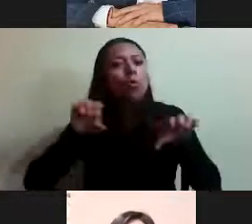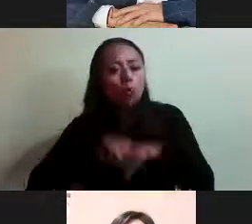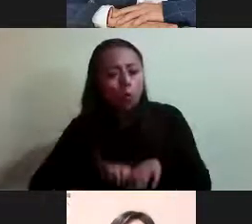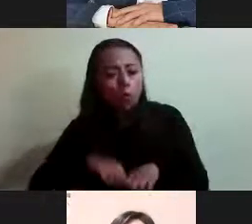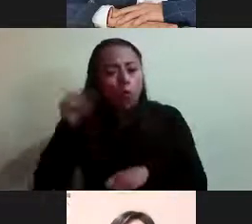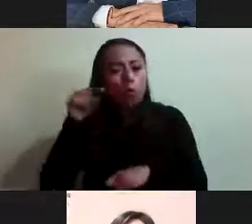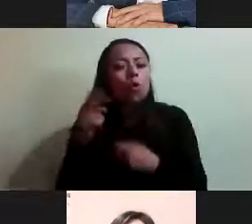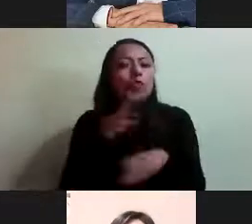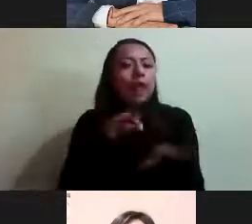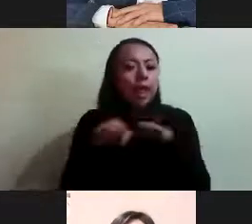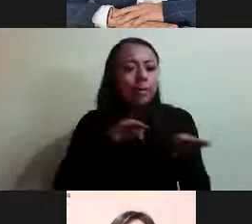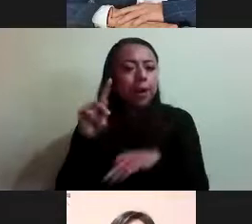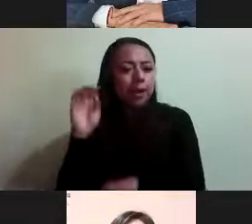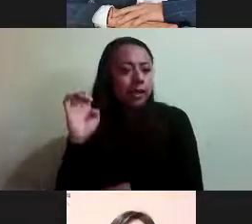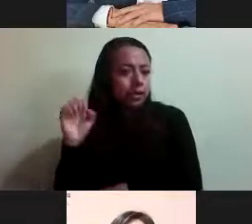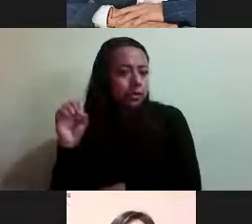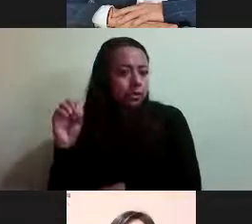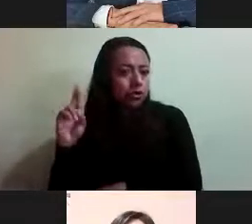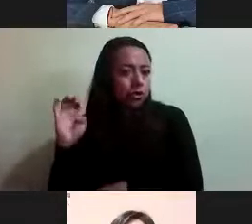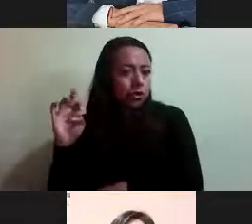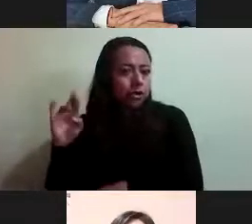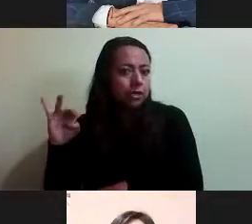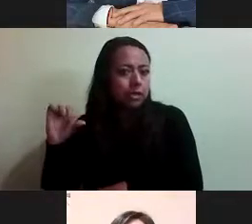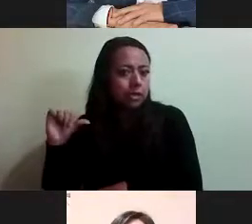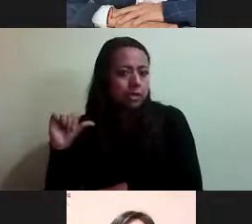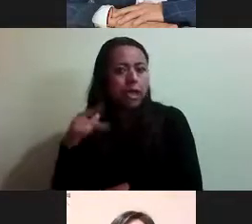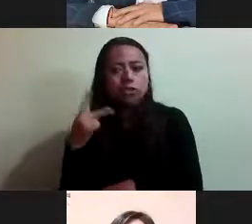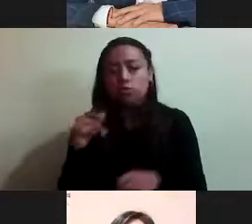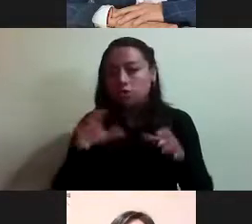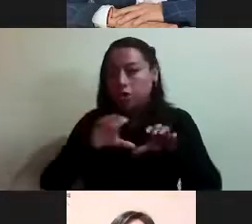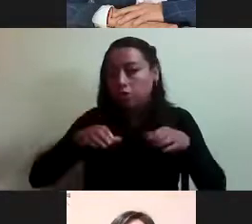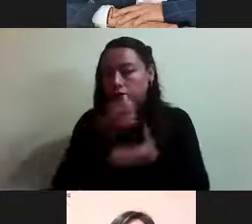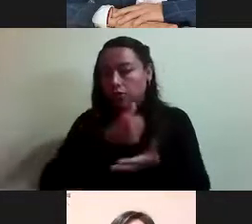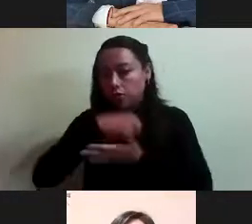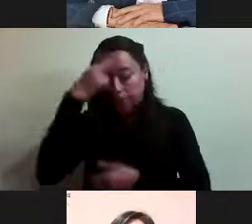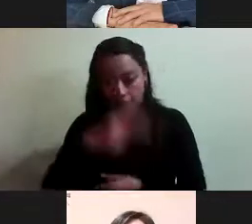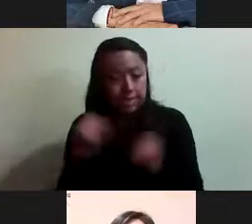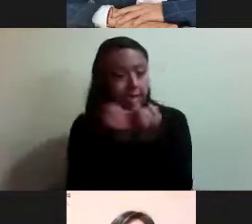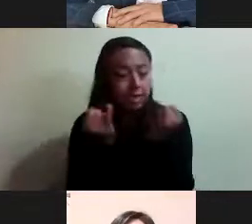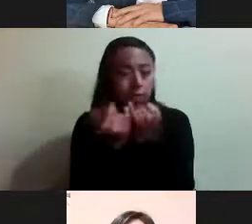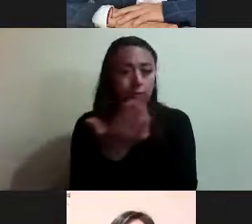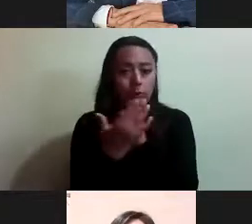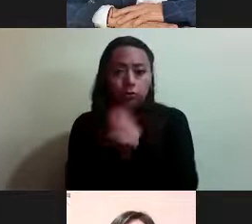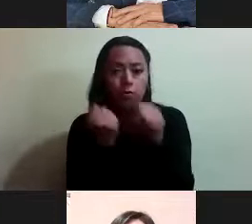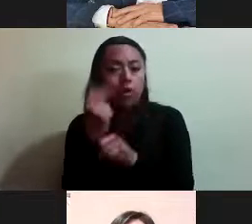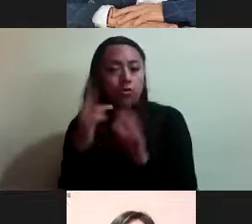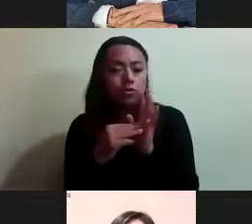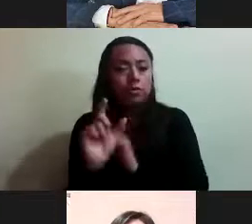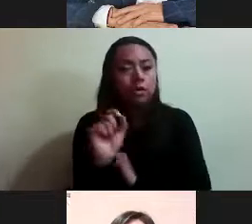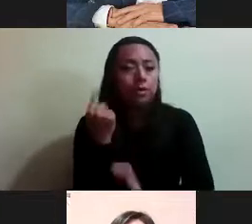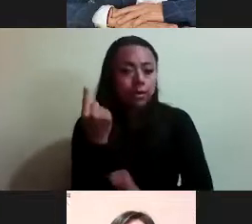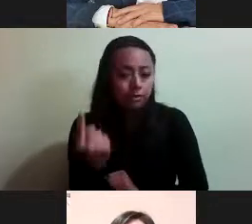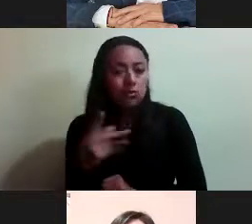del Congreso de la Ciudad de México. Y bueno, por supuesto, las presiones que tendremos para el 2021, igual que todos los capitalinos, pero